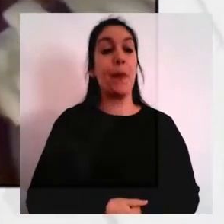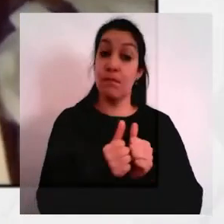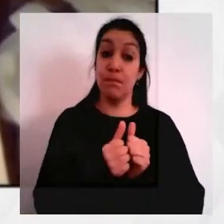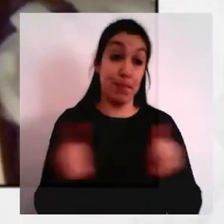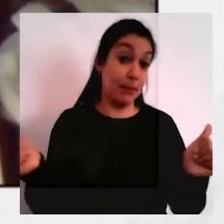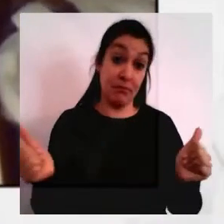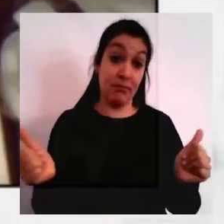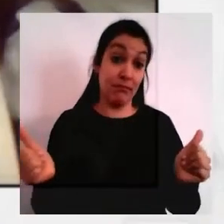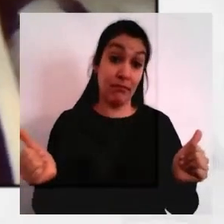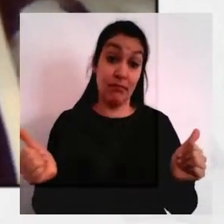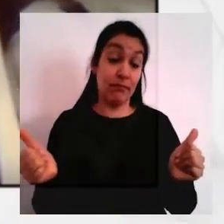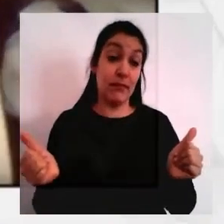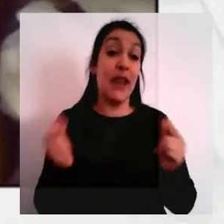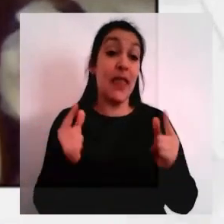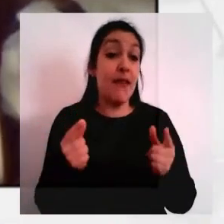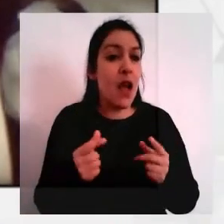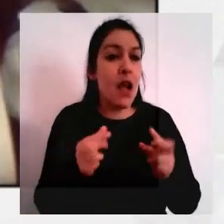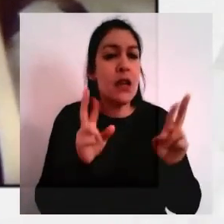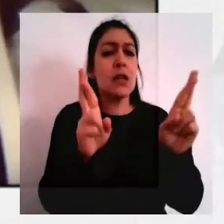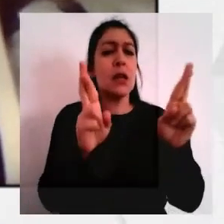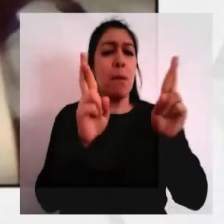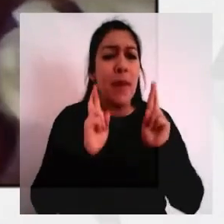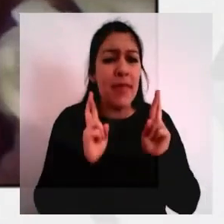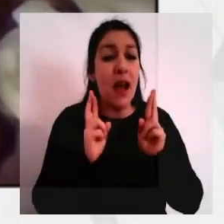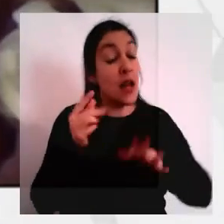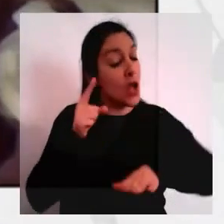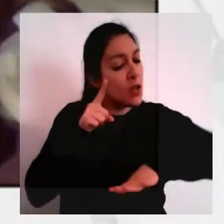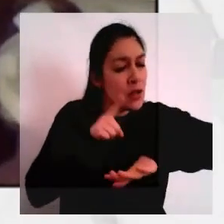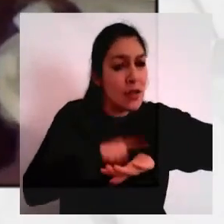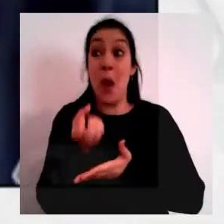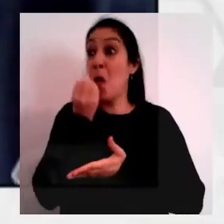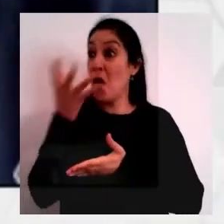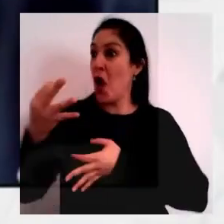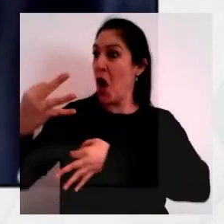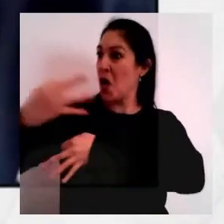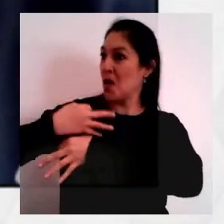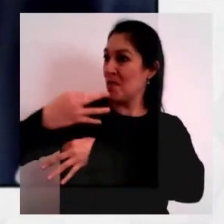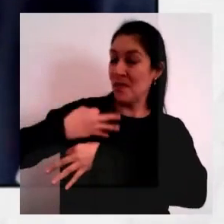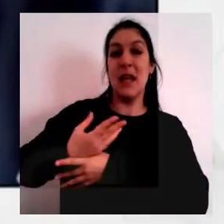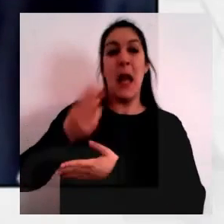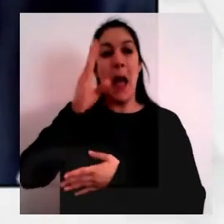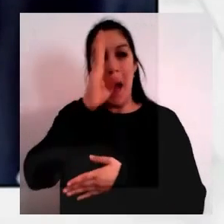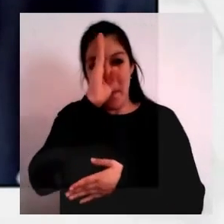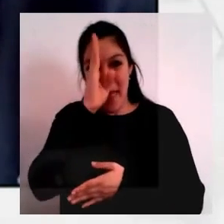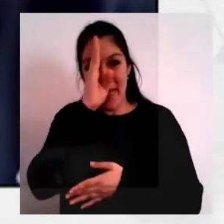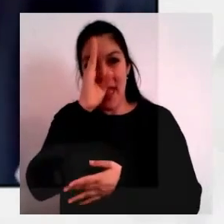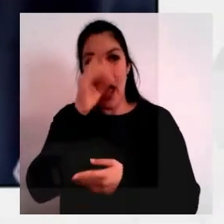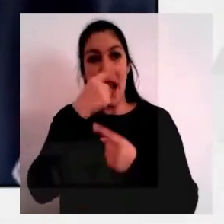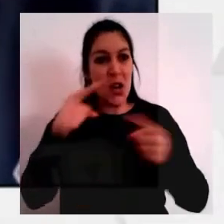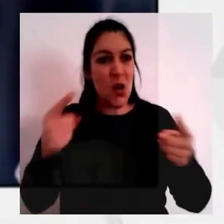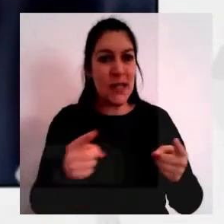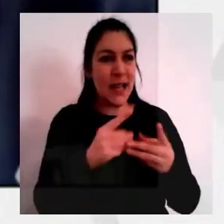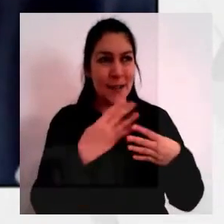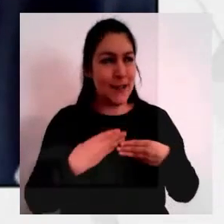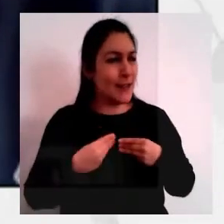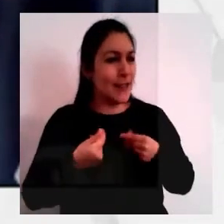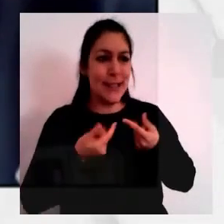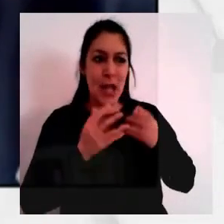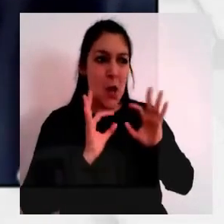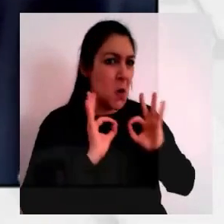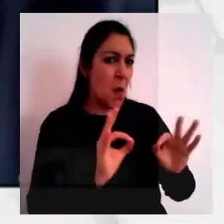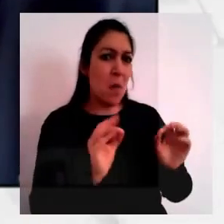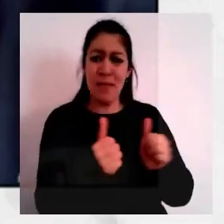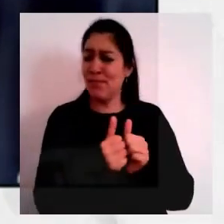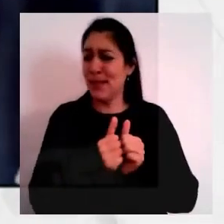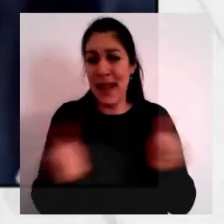deje respetarse, darse tiempo mutuamente. Aprender a alejarte de lo que no te hace sentir bien,